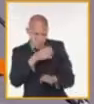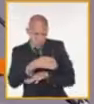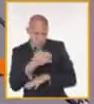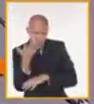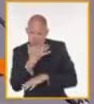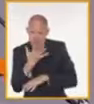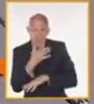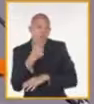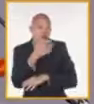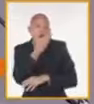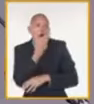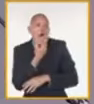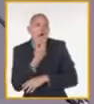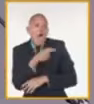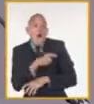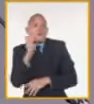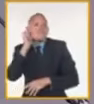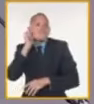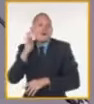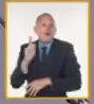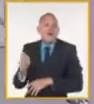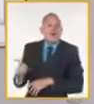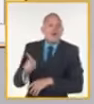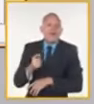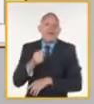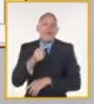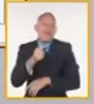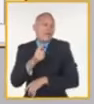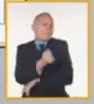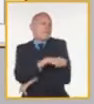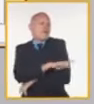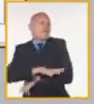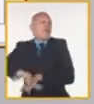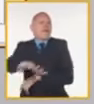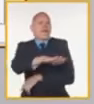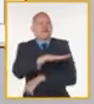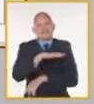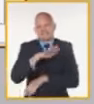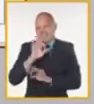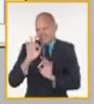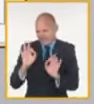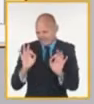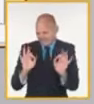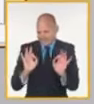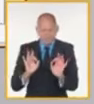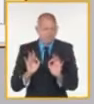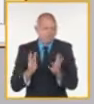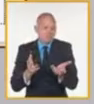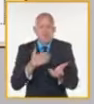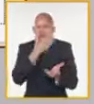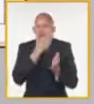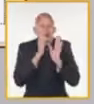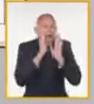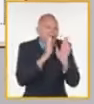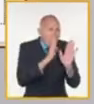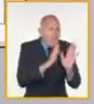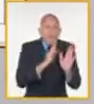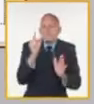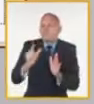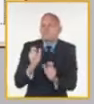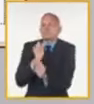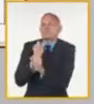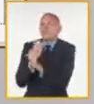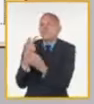los distintos tipos de de discursos para llegar a distintos tipos de público específico a jóvenes a profesionales a personas de